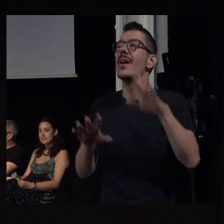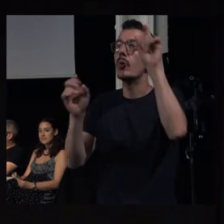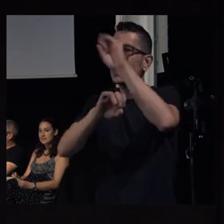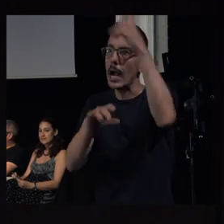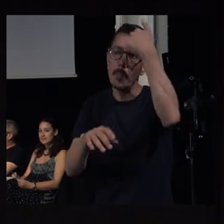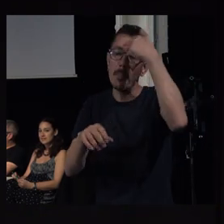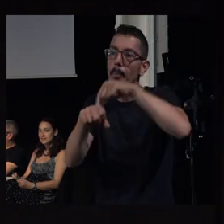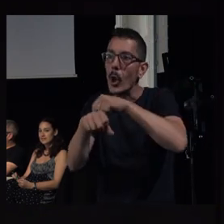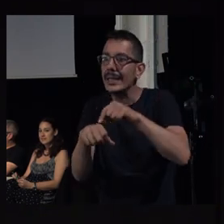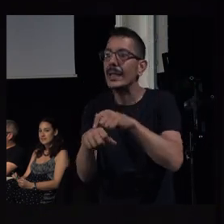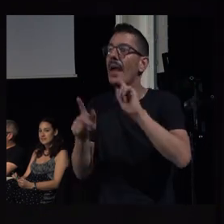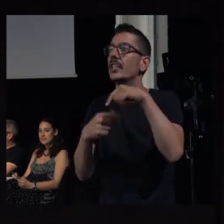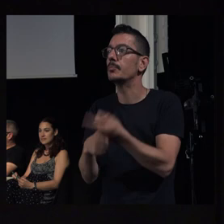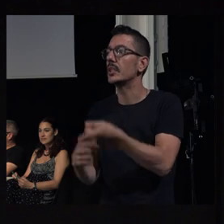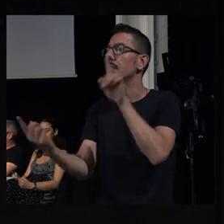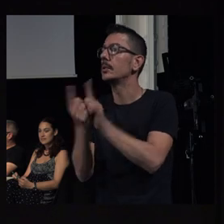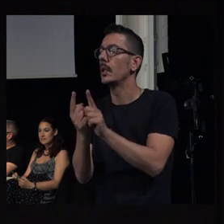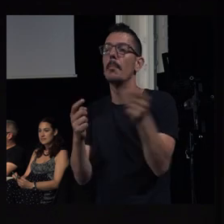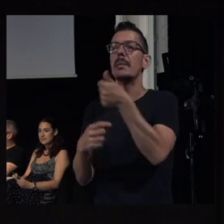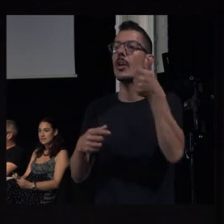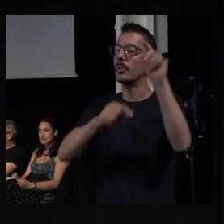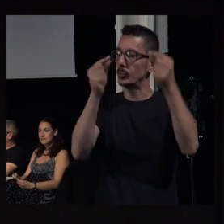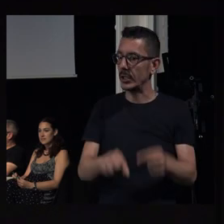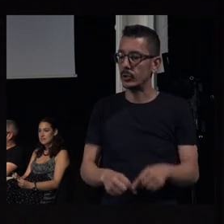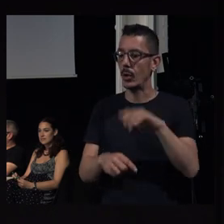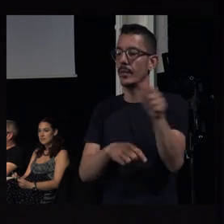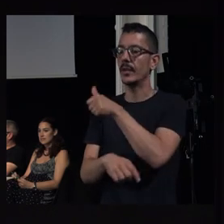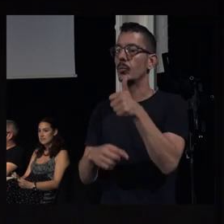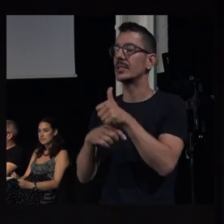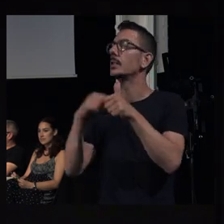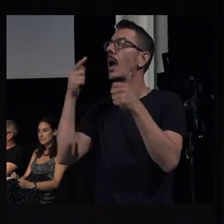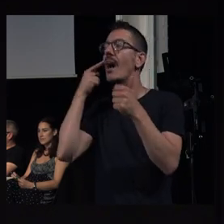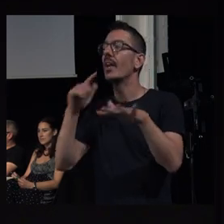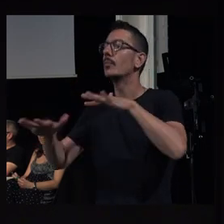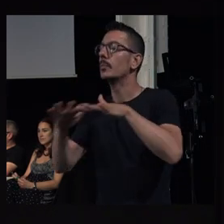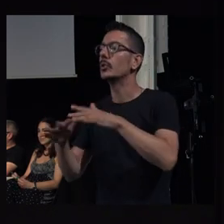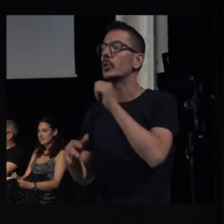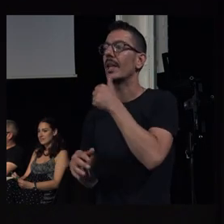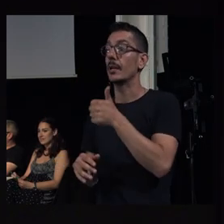presupuesto. Después, cambio organizacional. No podemos llegar a una administración, que por cierto, la administración es una